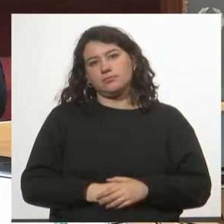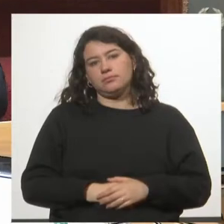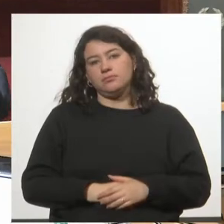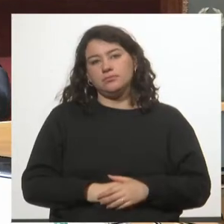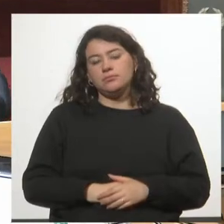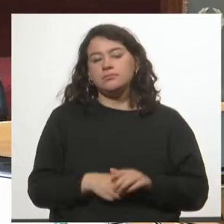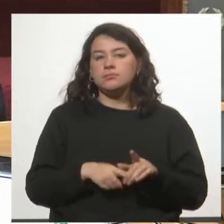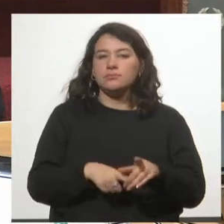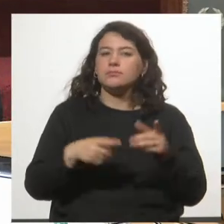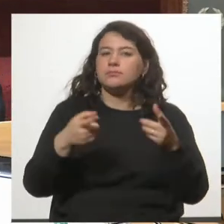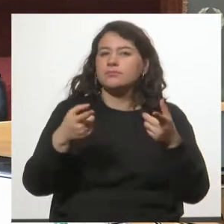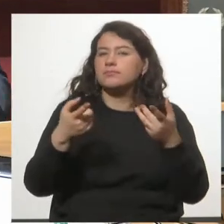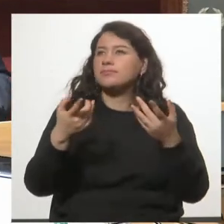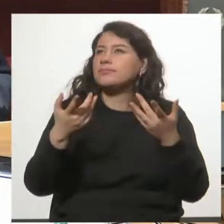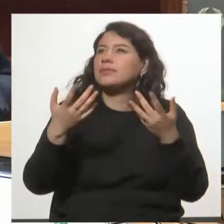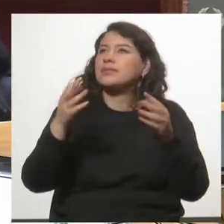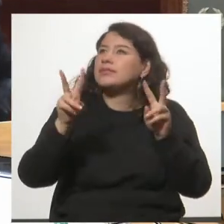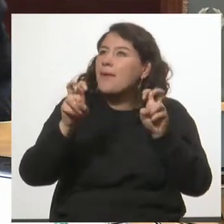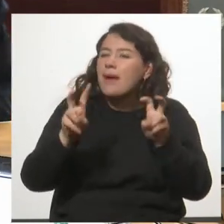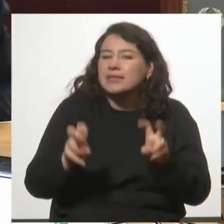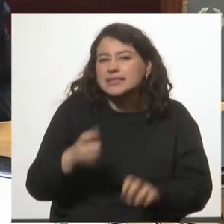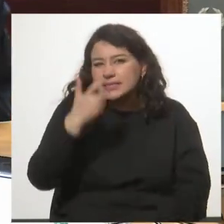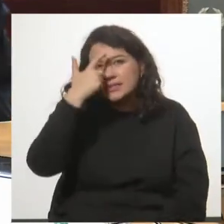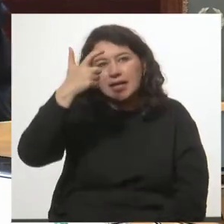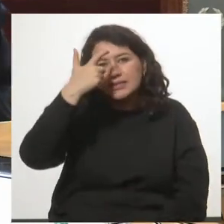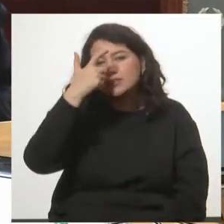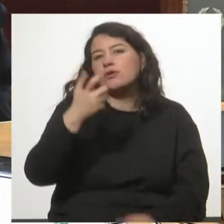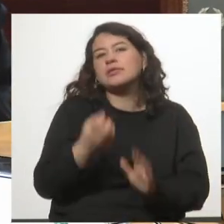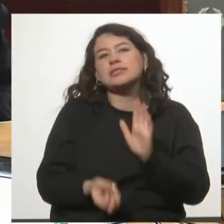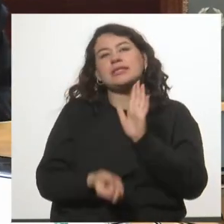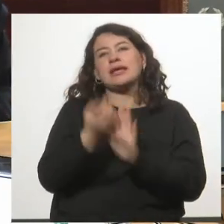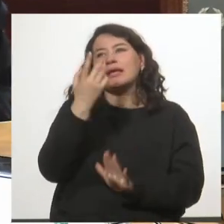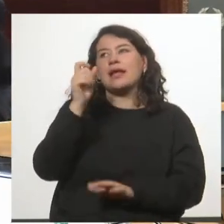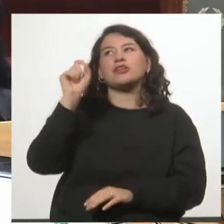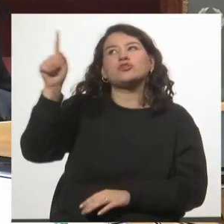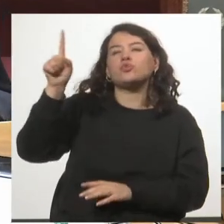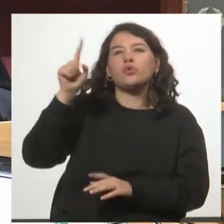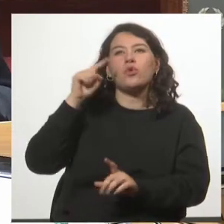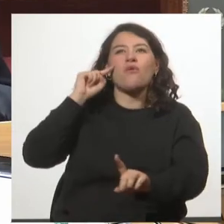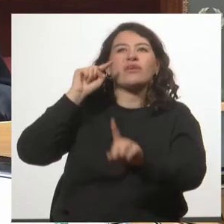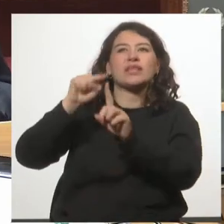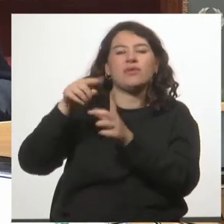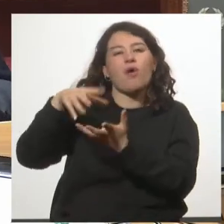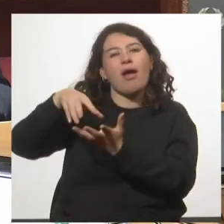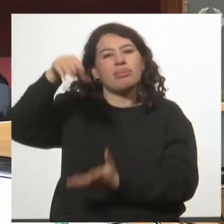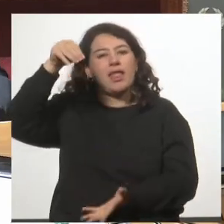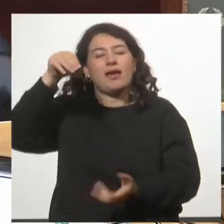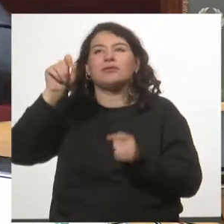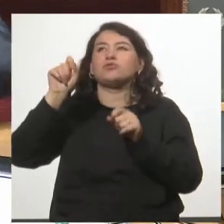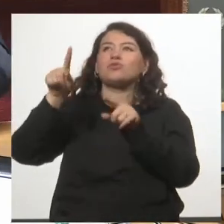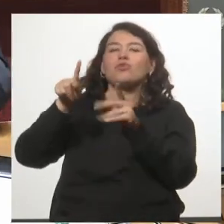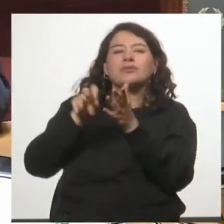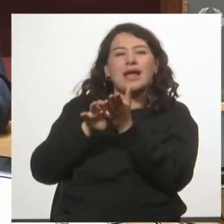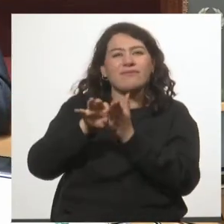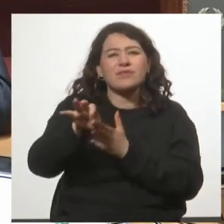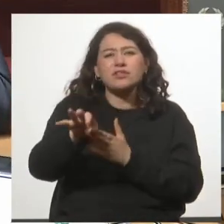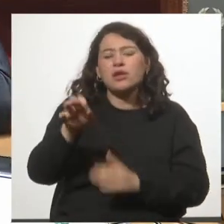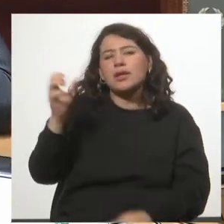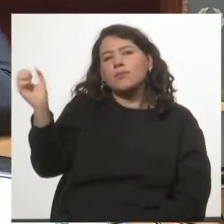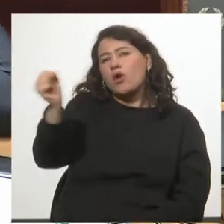son especialidades tan técnicas para las cuales fue creado ante el que es un servicio esencial